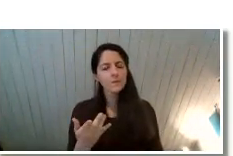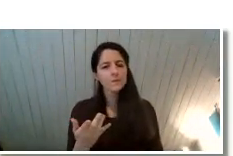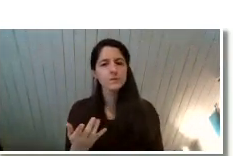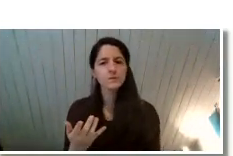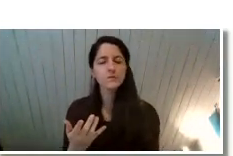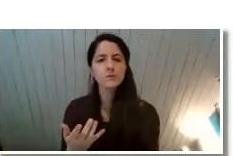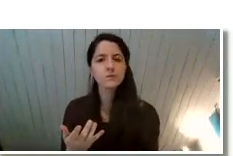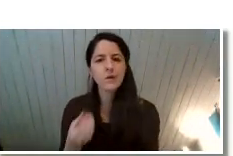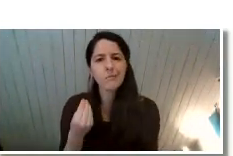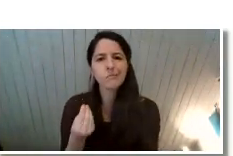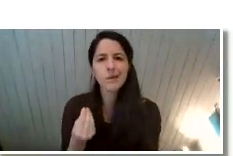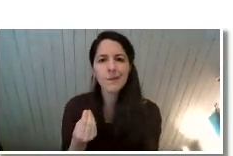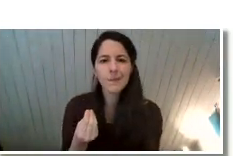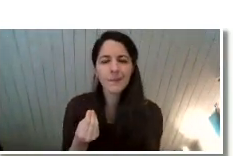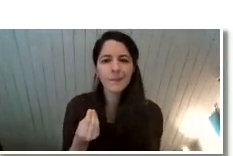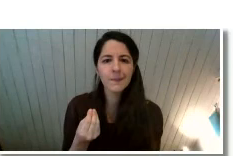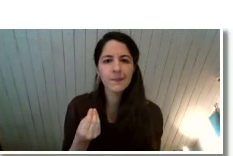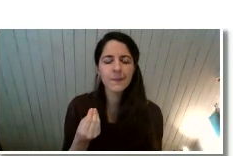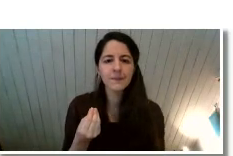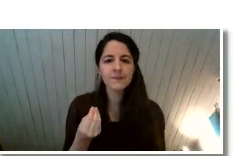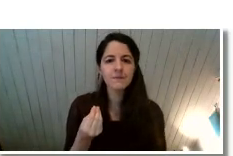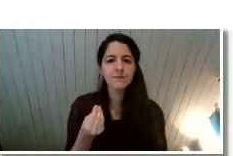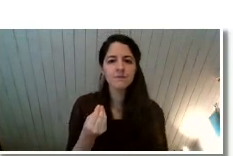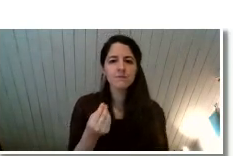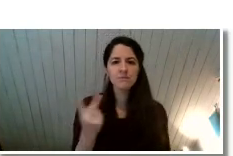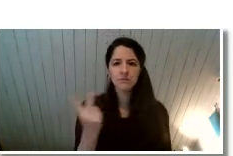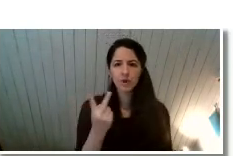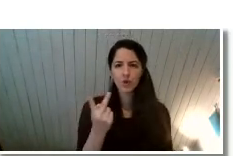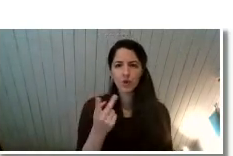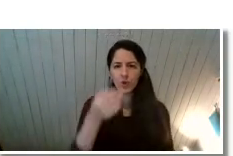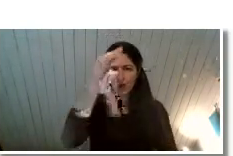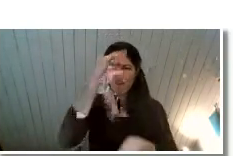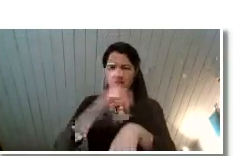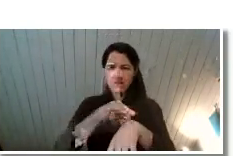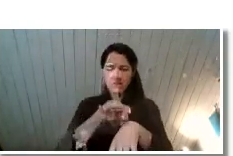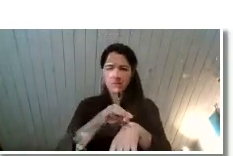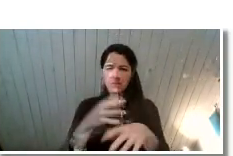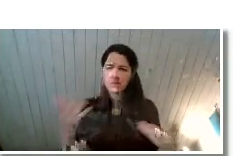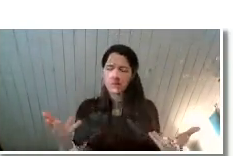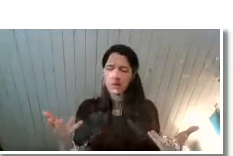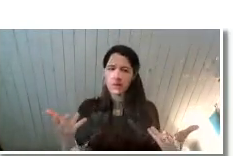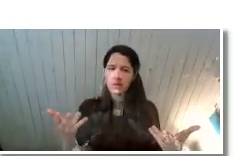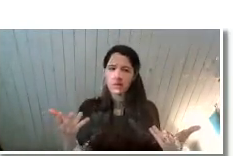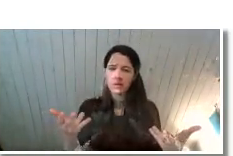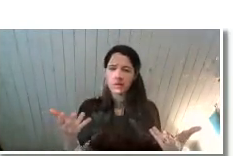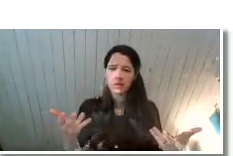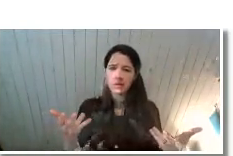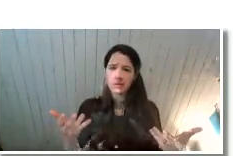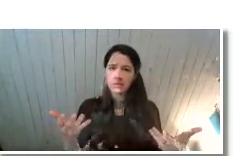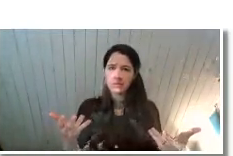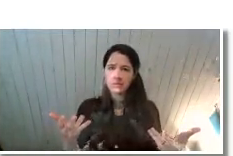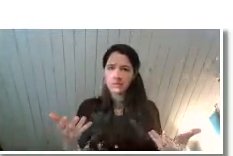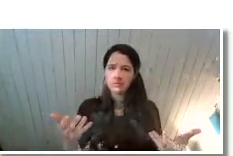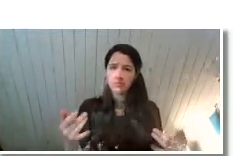ver estas dos patologías? O sea, comparten factores moleculares,